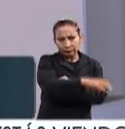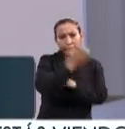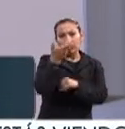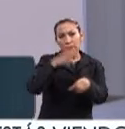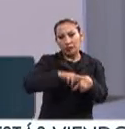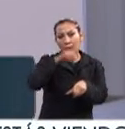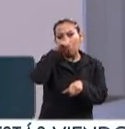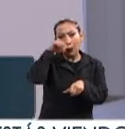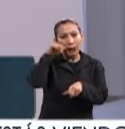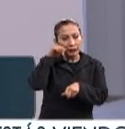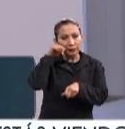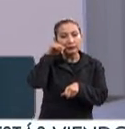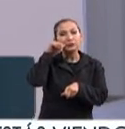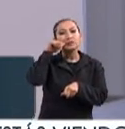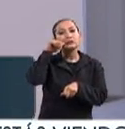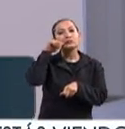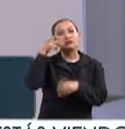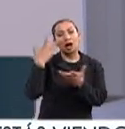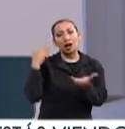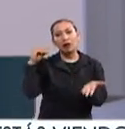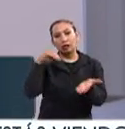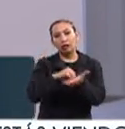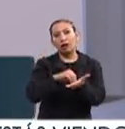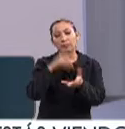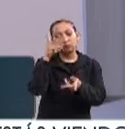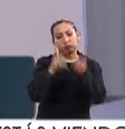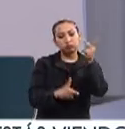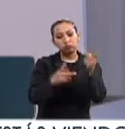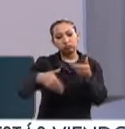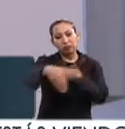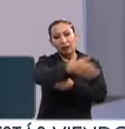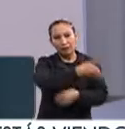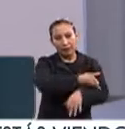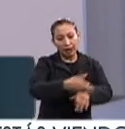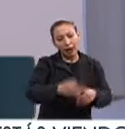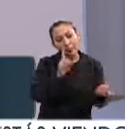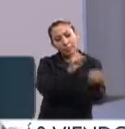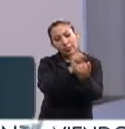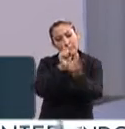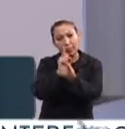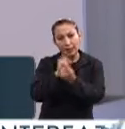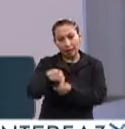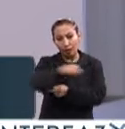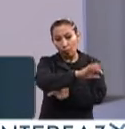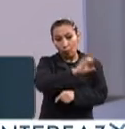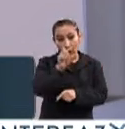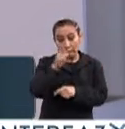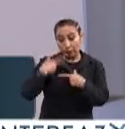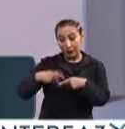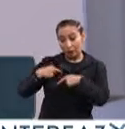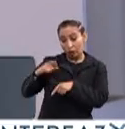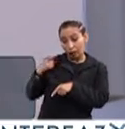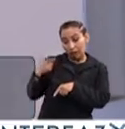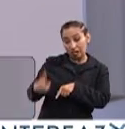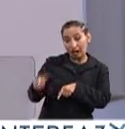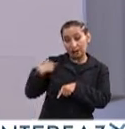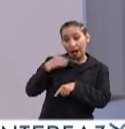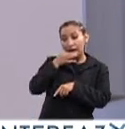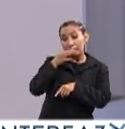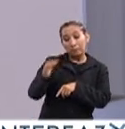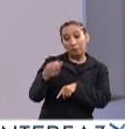Hospital Juárez de México, pues implementamos pláticas a familiares, ¿no? A familias, una vez que los pacientes